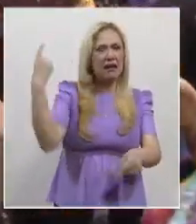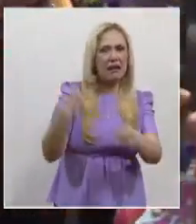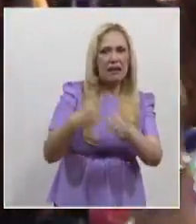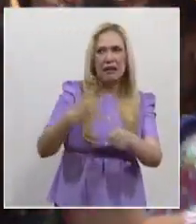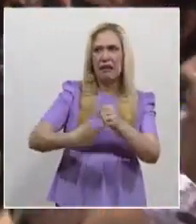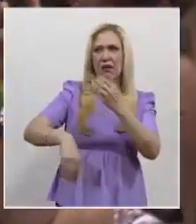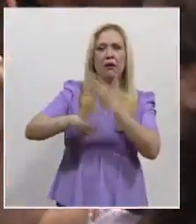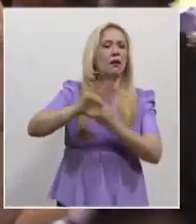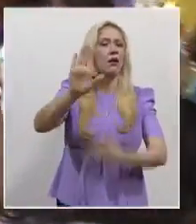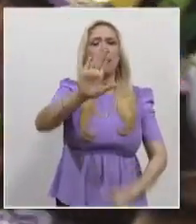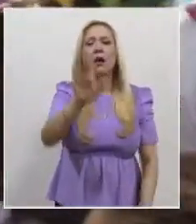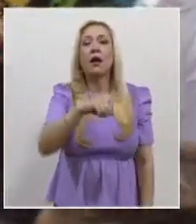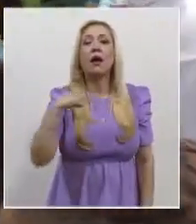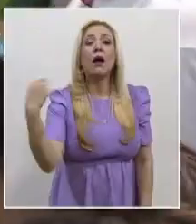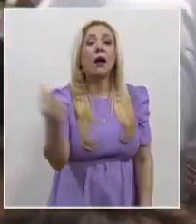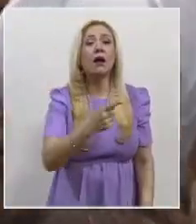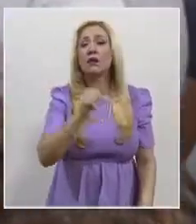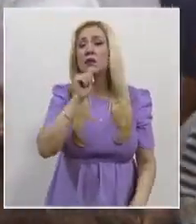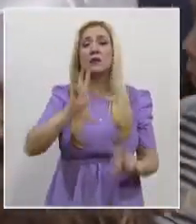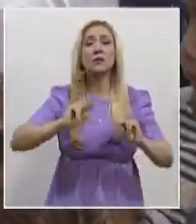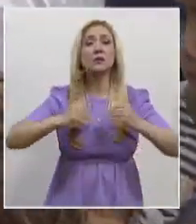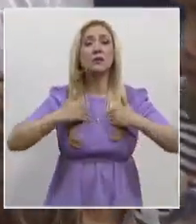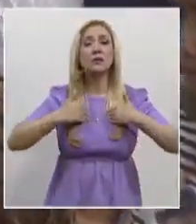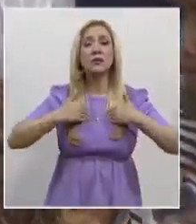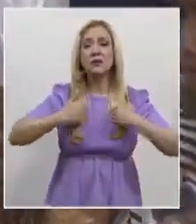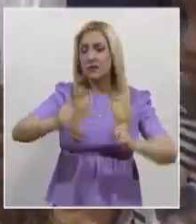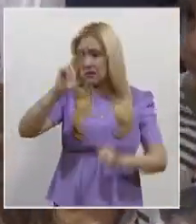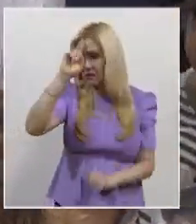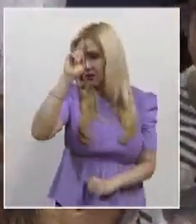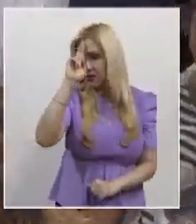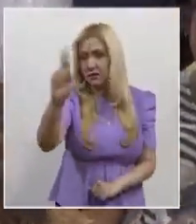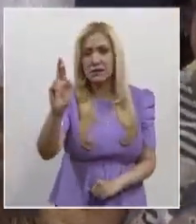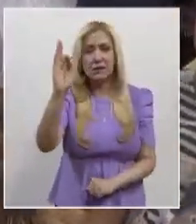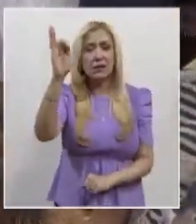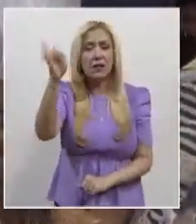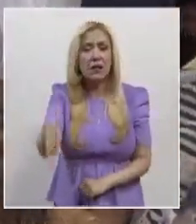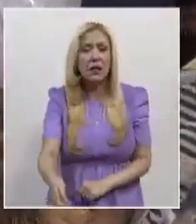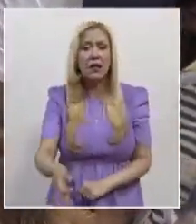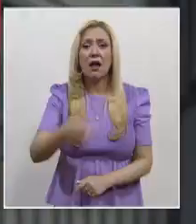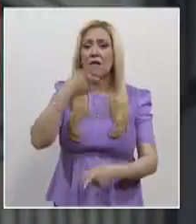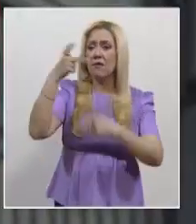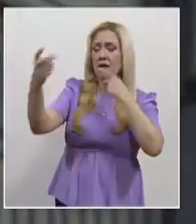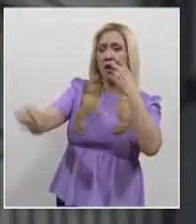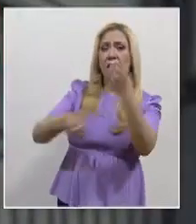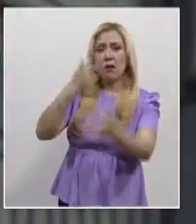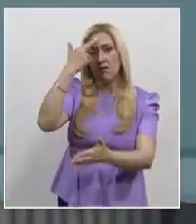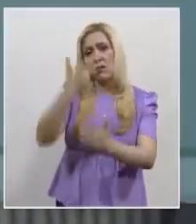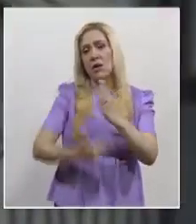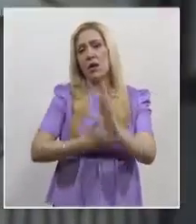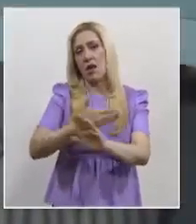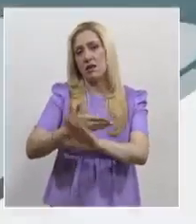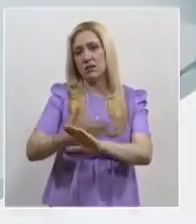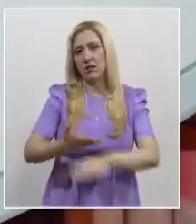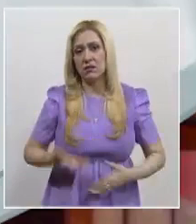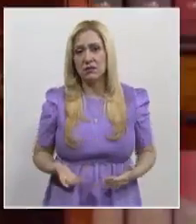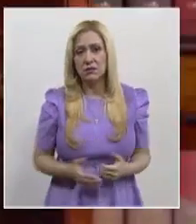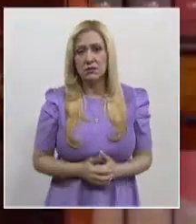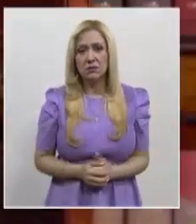la intolerancia, los discursos de odio y también las violencias.